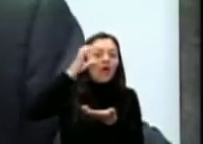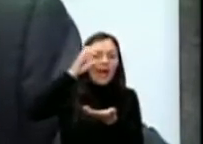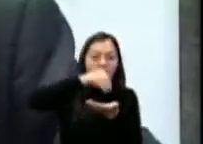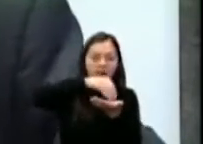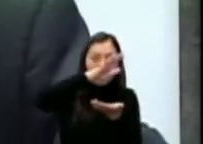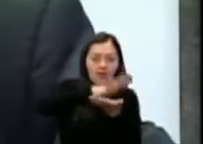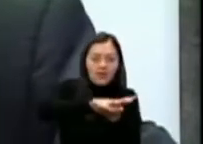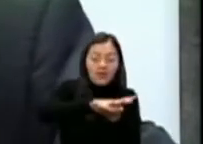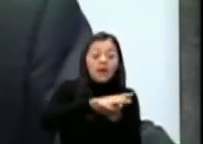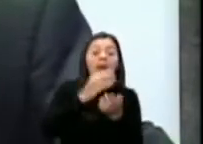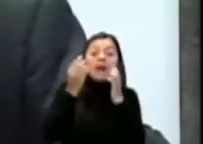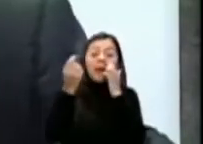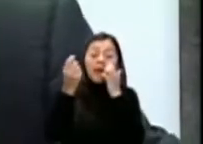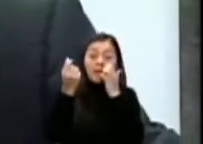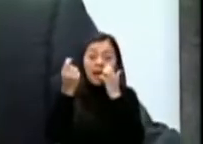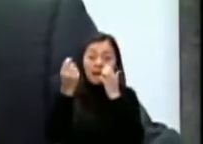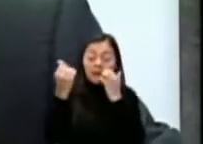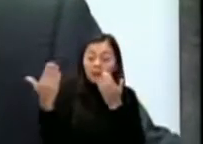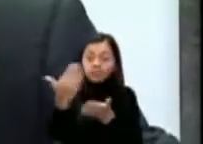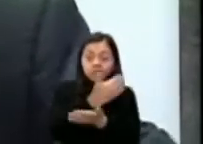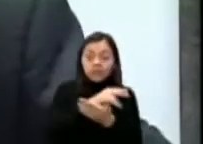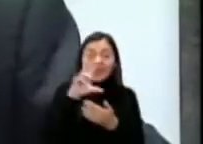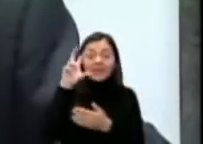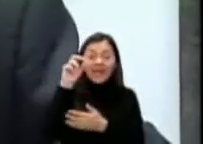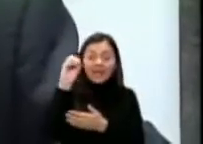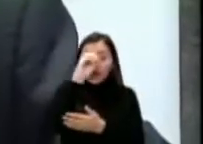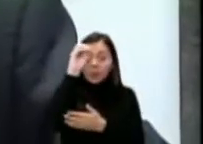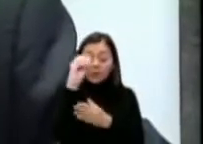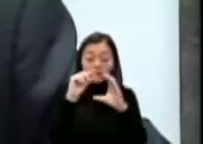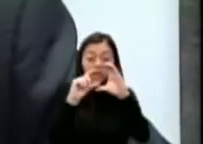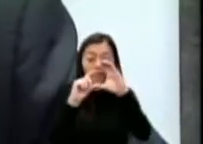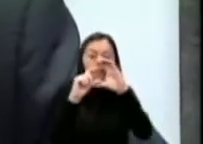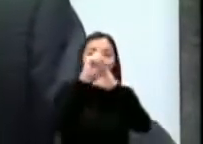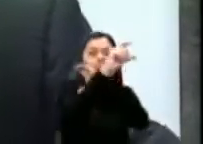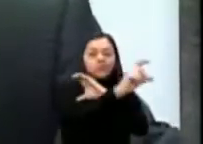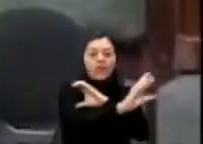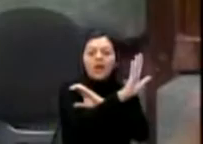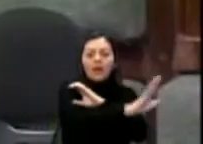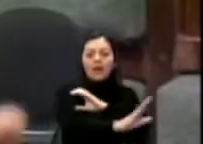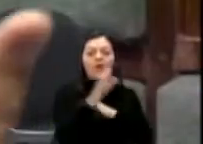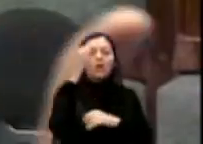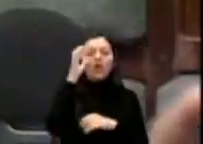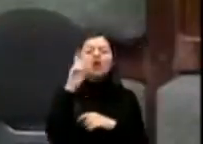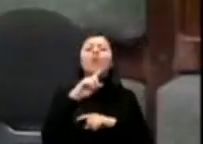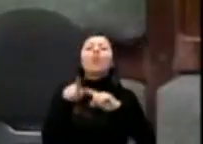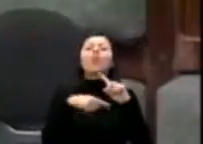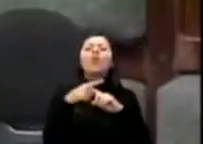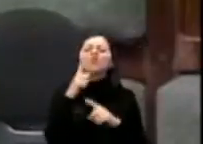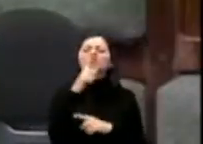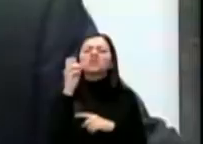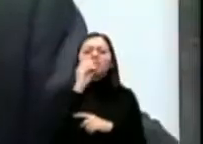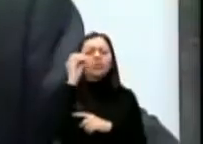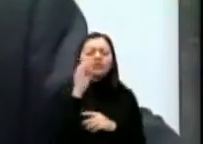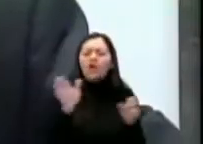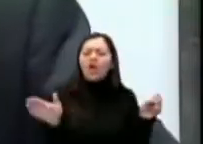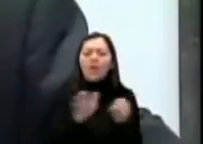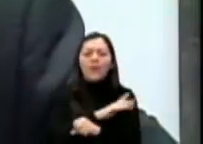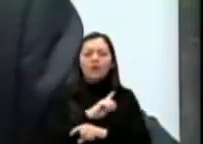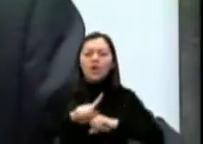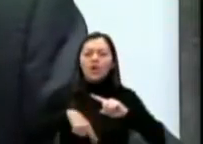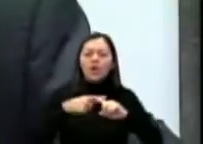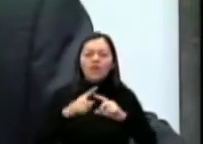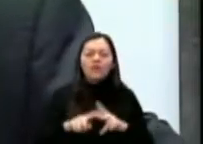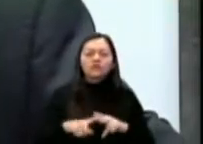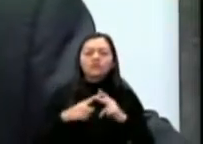amazónico esto es otra gran noticia cuando sucederá eso cuando estará al cien por cien bueno ya comienza a